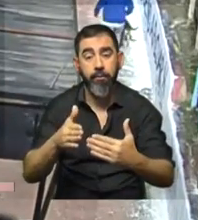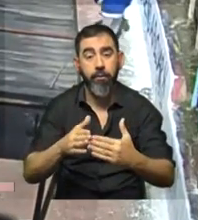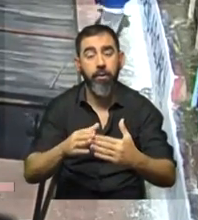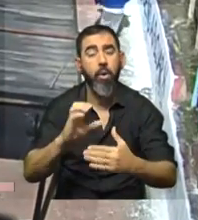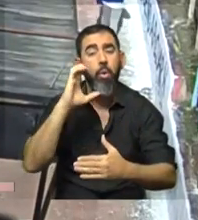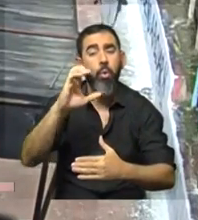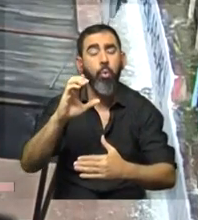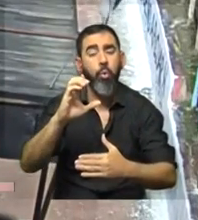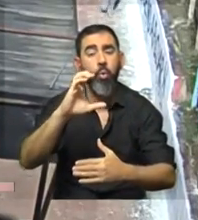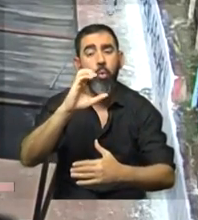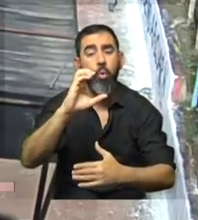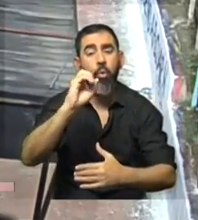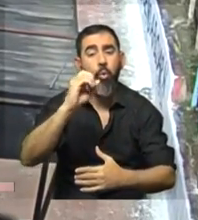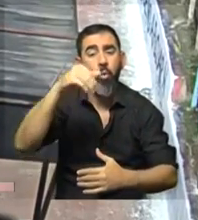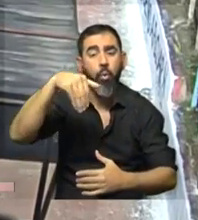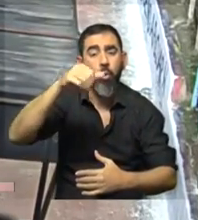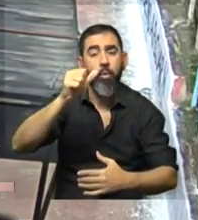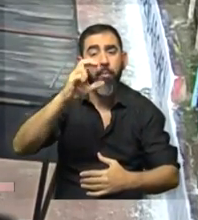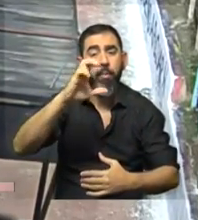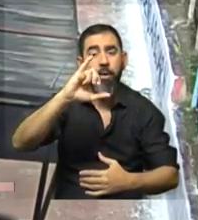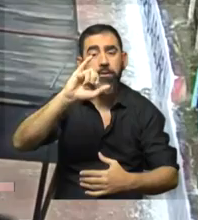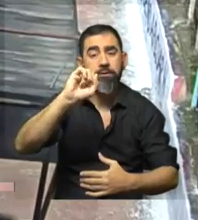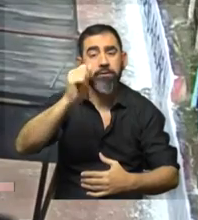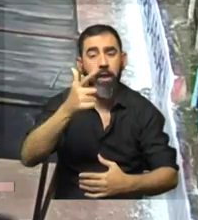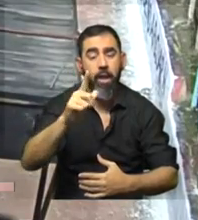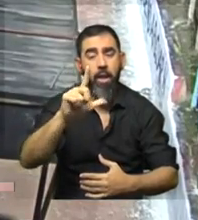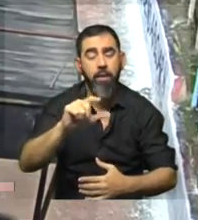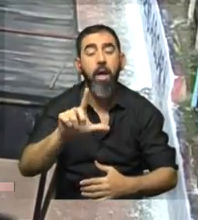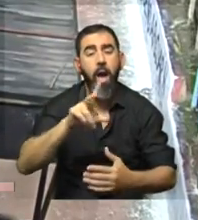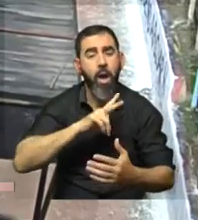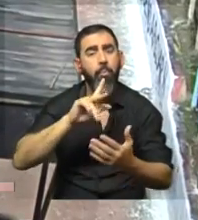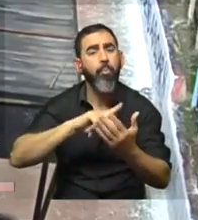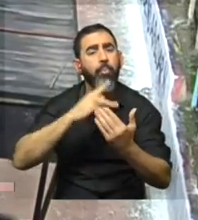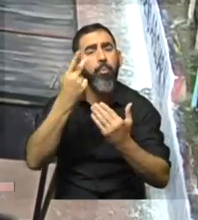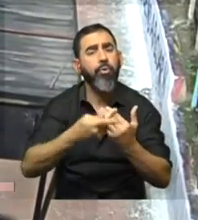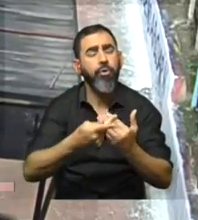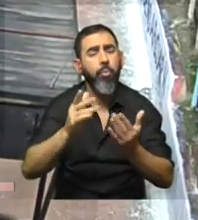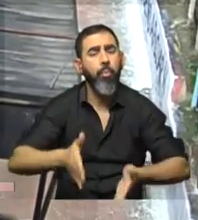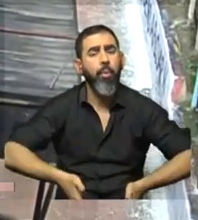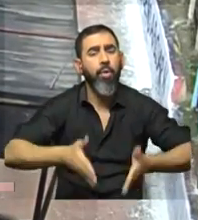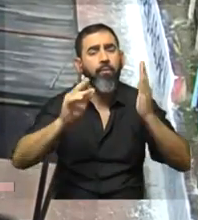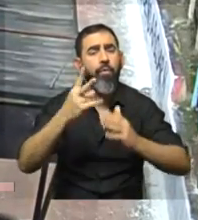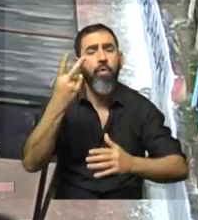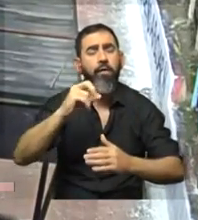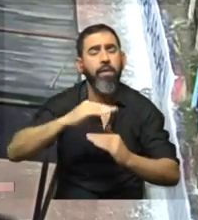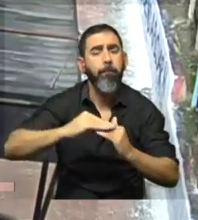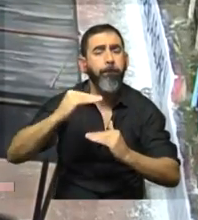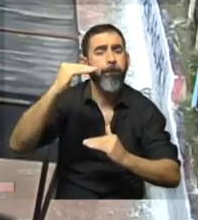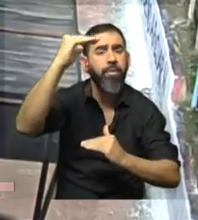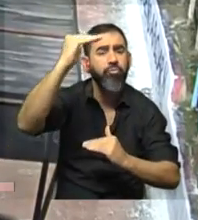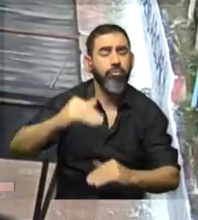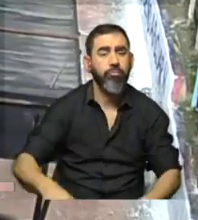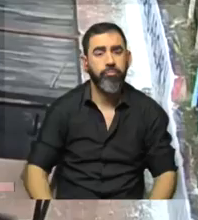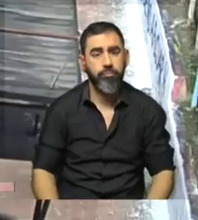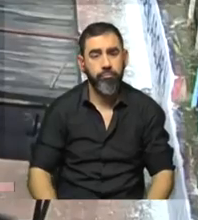del Banco Comercial. Sí, es cierto que se han hecho de todo un poco. Hay un proyecto ahora para hacer un edificio de 20 y pico de pisos, cosa que no está la reglamentación.